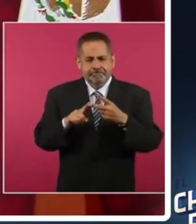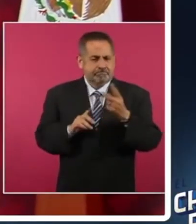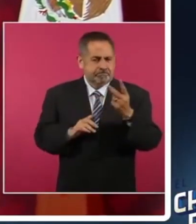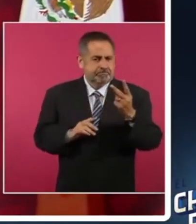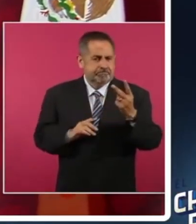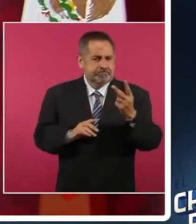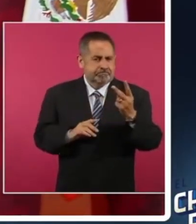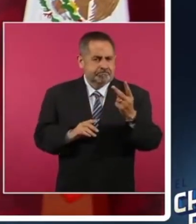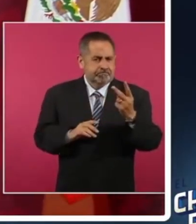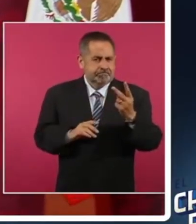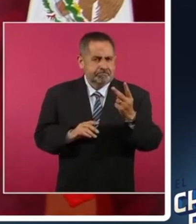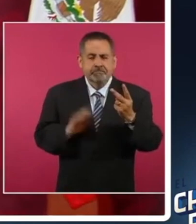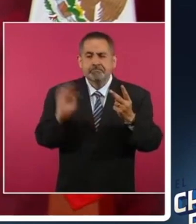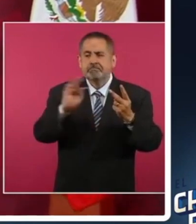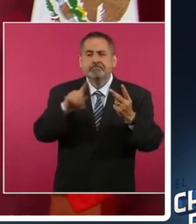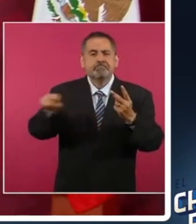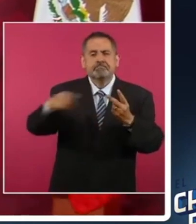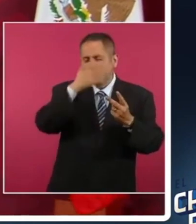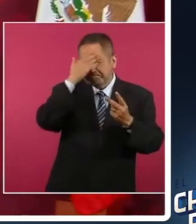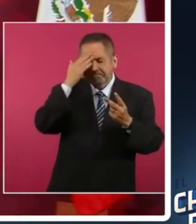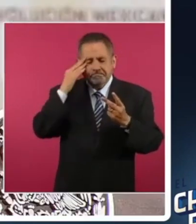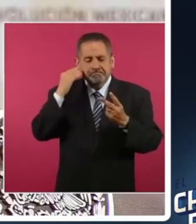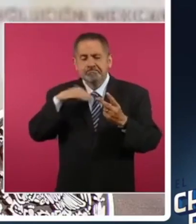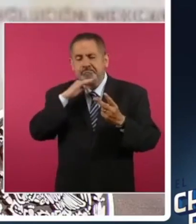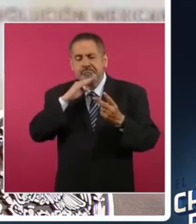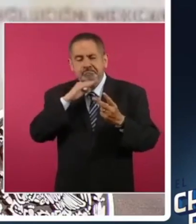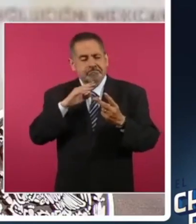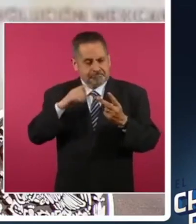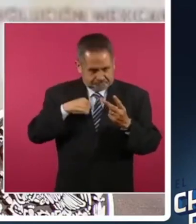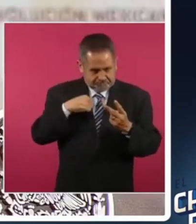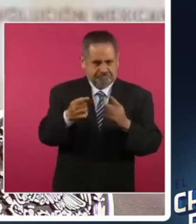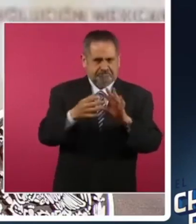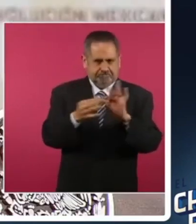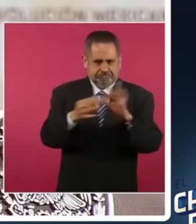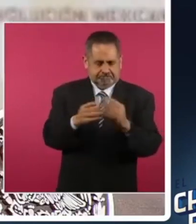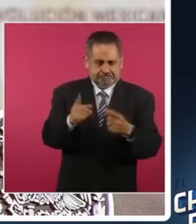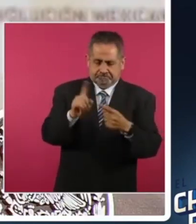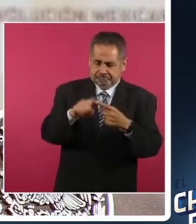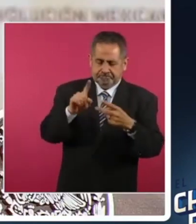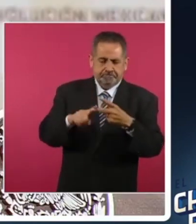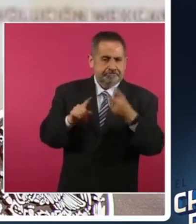mejor pasan desapercibidas y por eso las quiero subrayar.